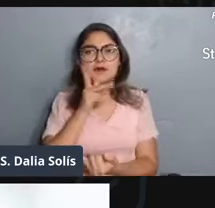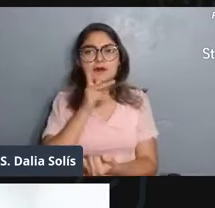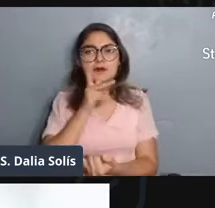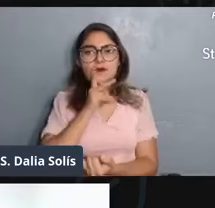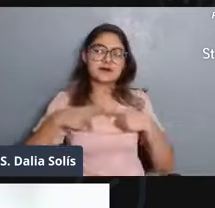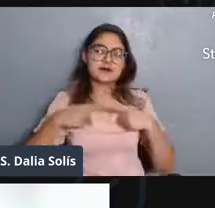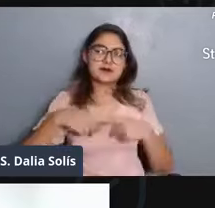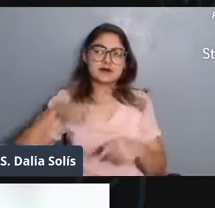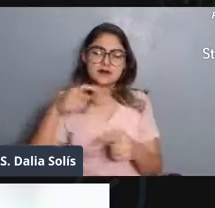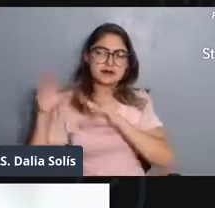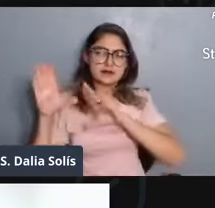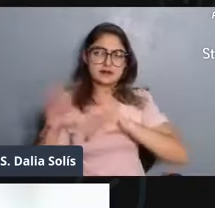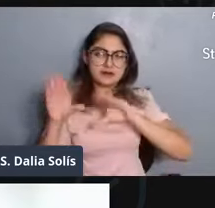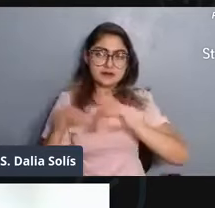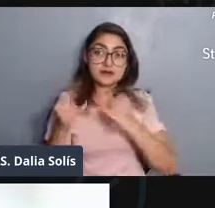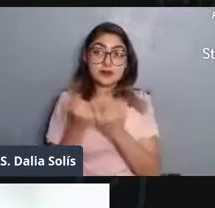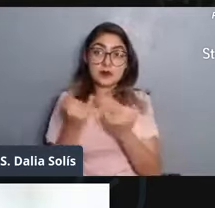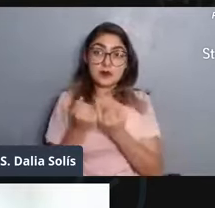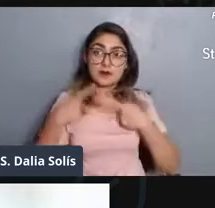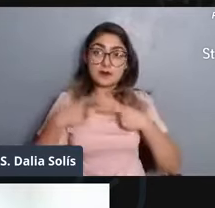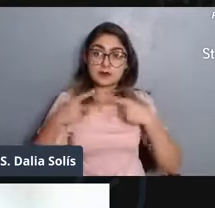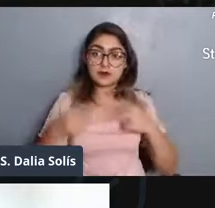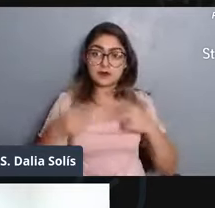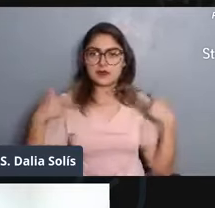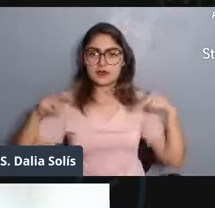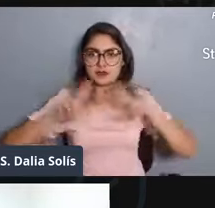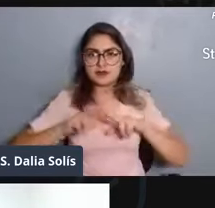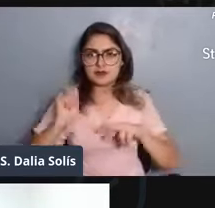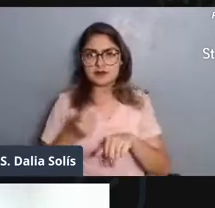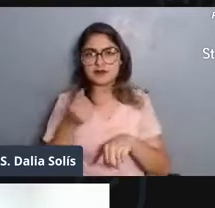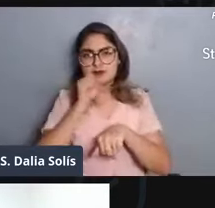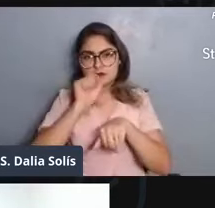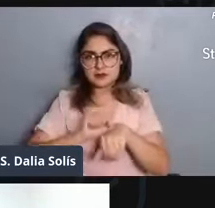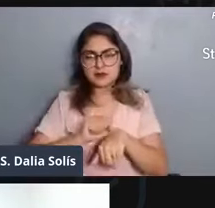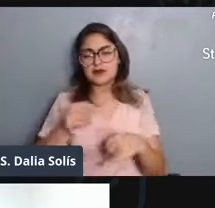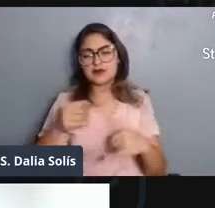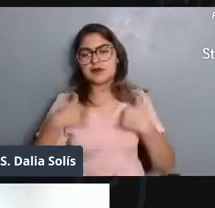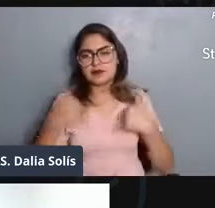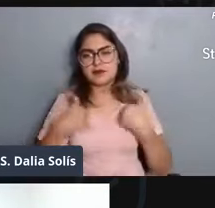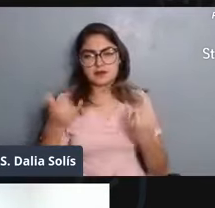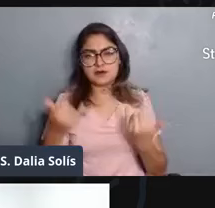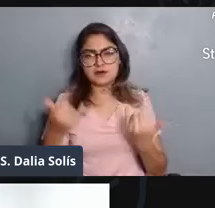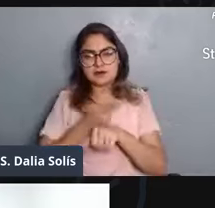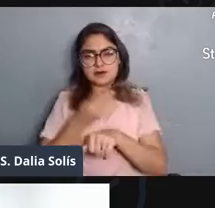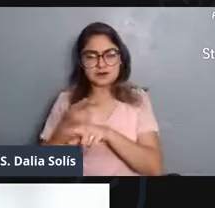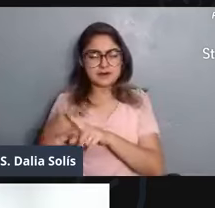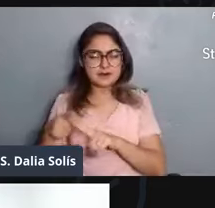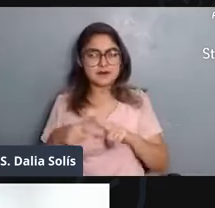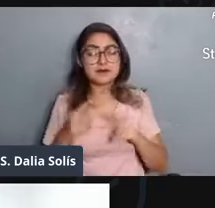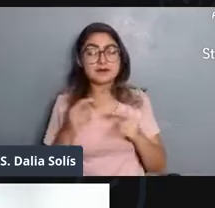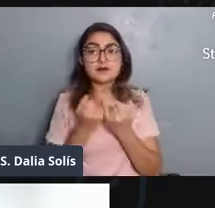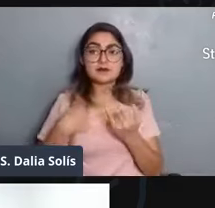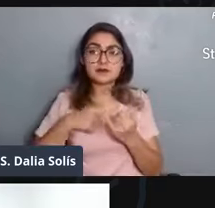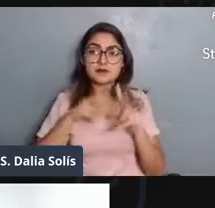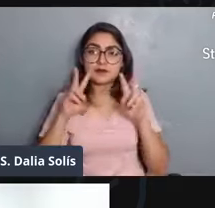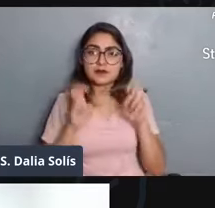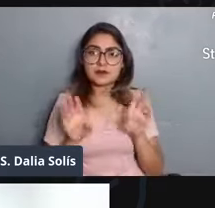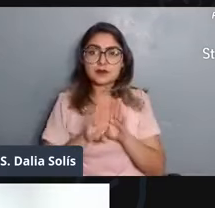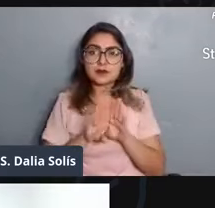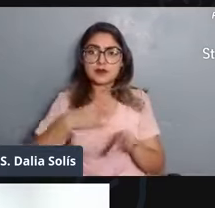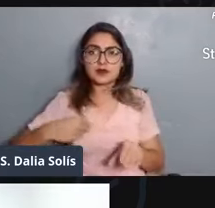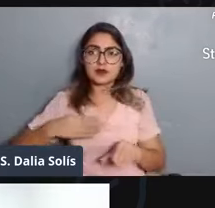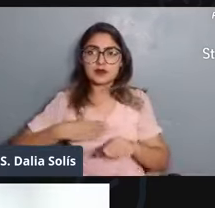de sexualidad con nuestras hijas e hijos, prevención de embarazos no planeados en adolescentes, educación para la paz, riesgos de la pornografía en la niñez, uso